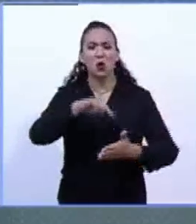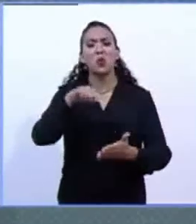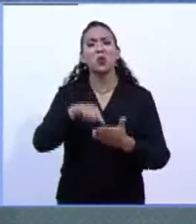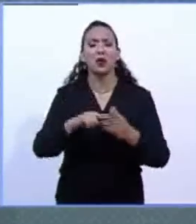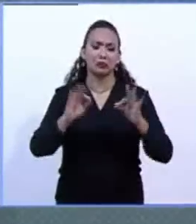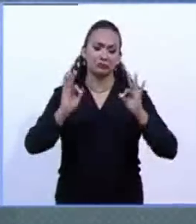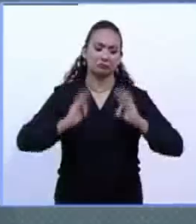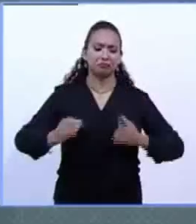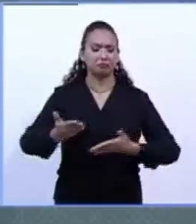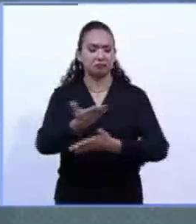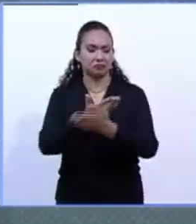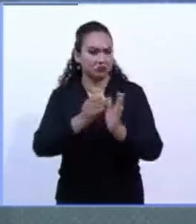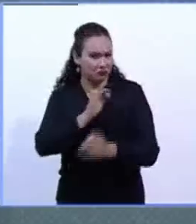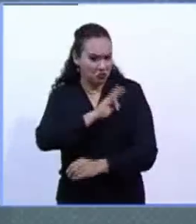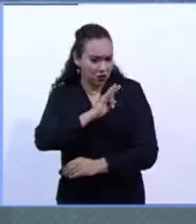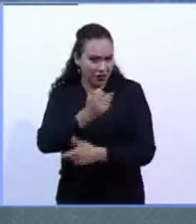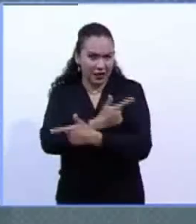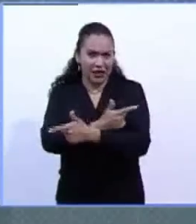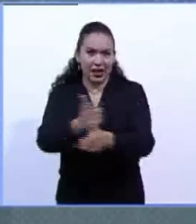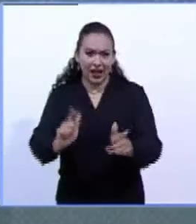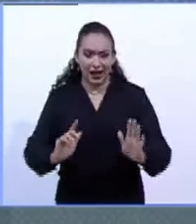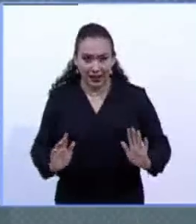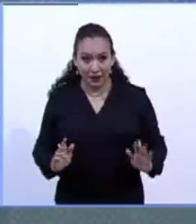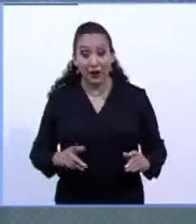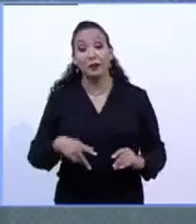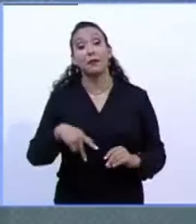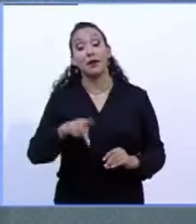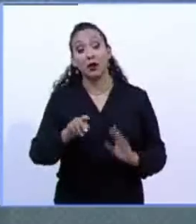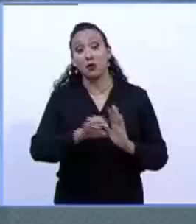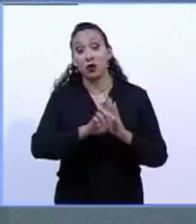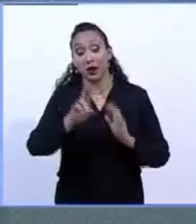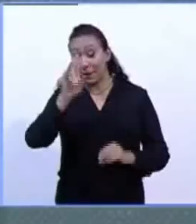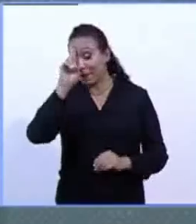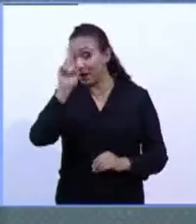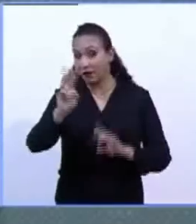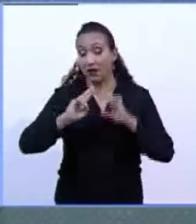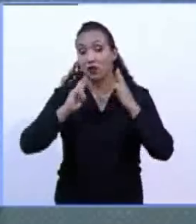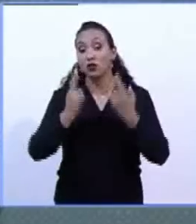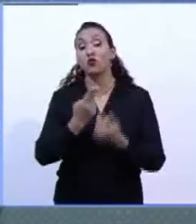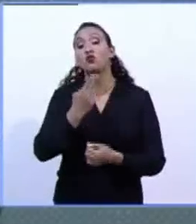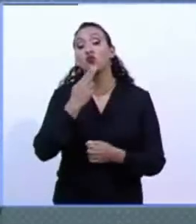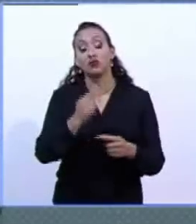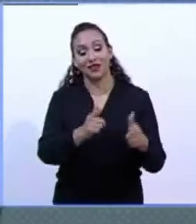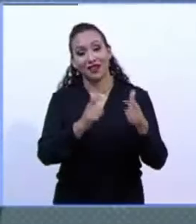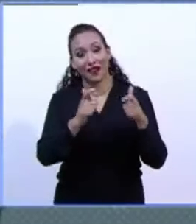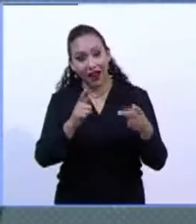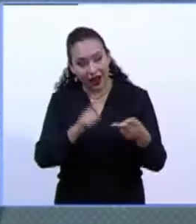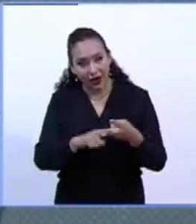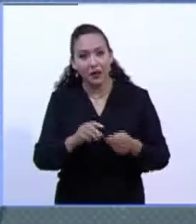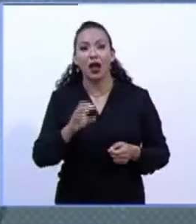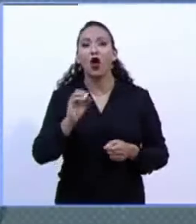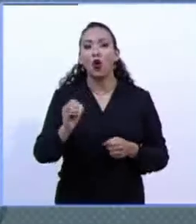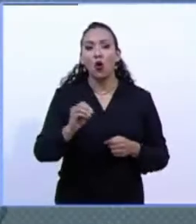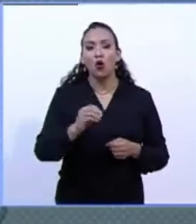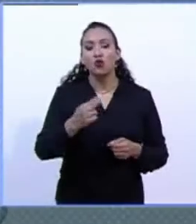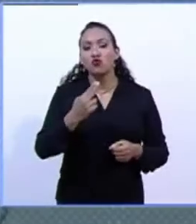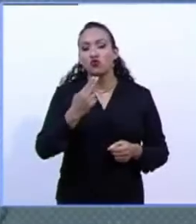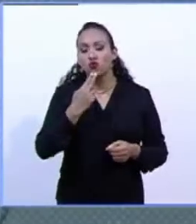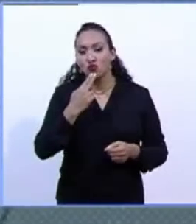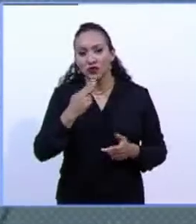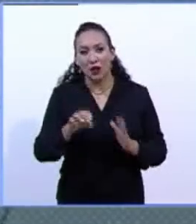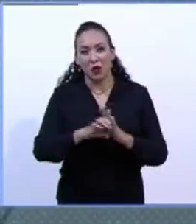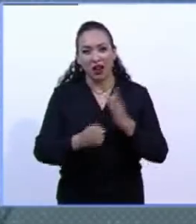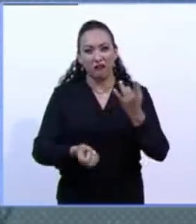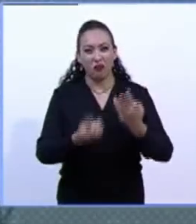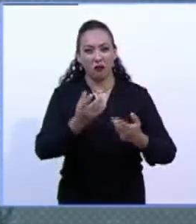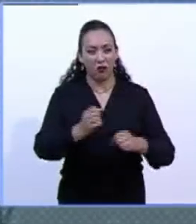lícito. En consecuencia, quedan prohibidas las reuniones armadas y las que de una u otra manera quieran presionar con